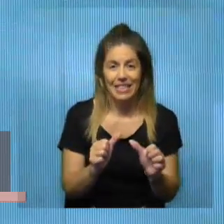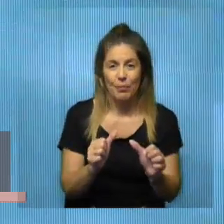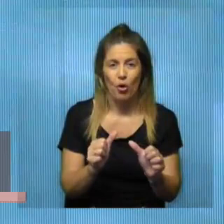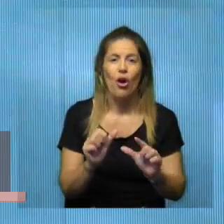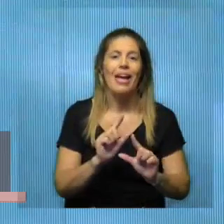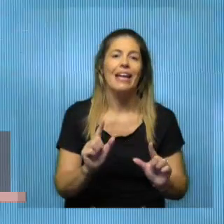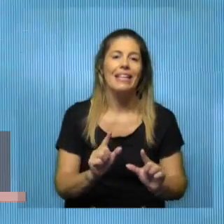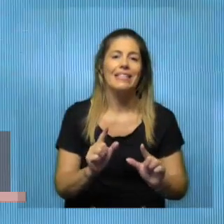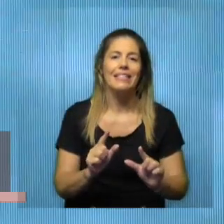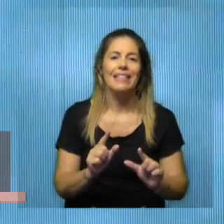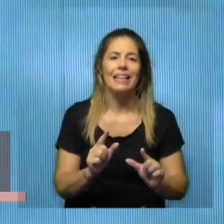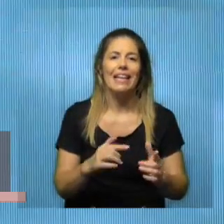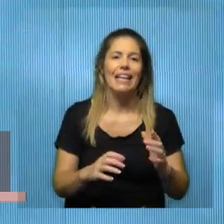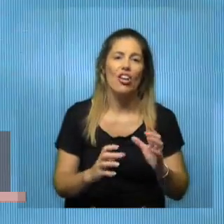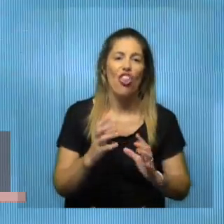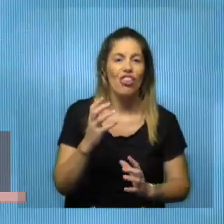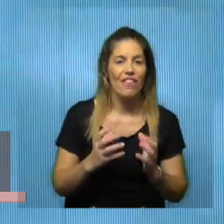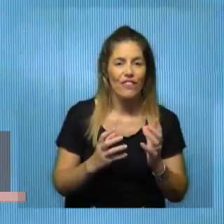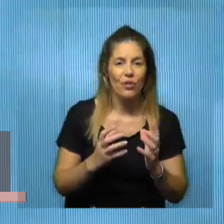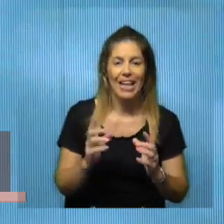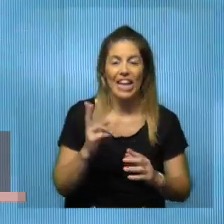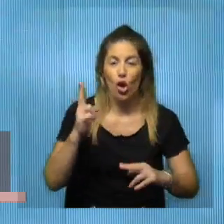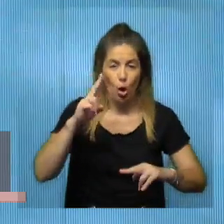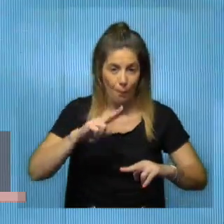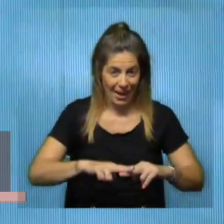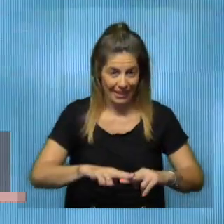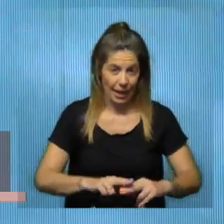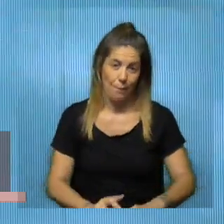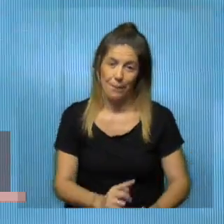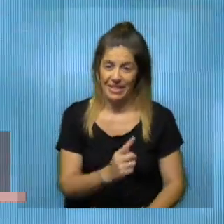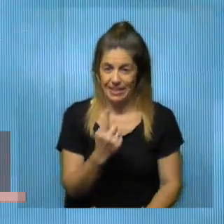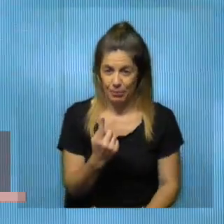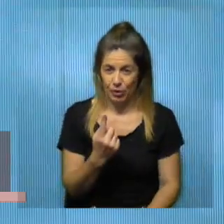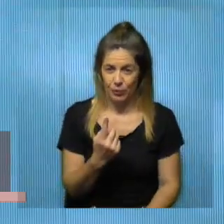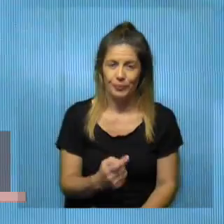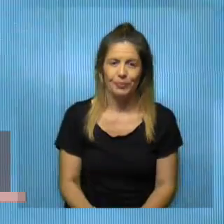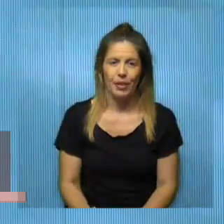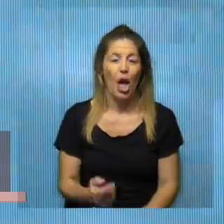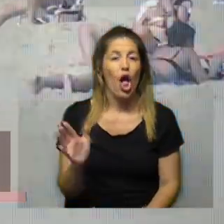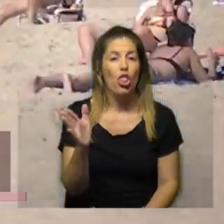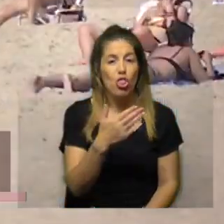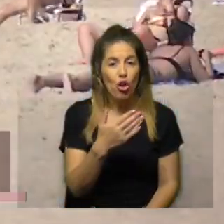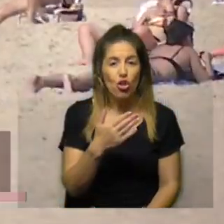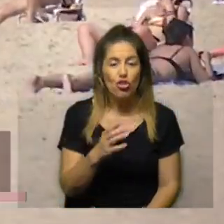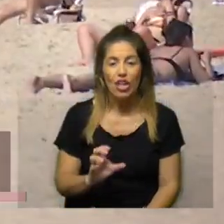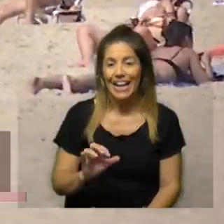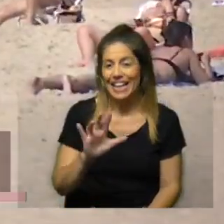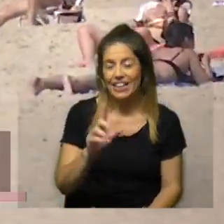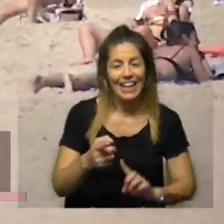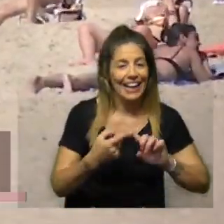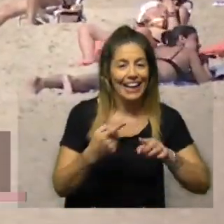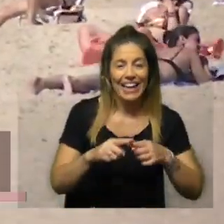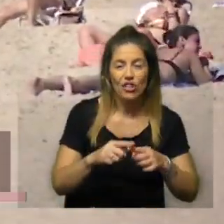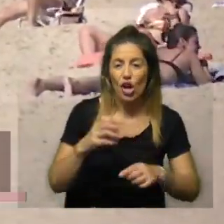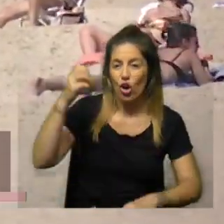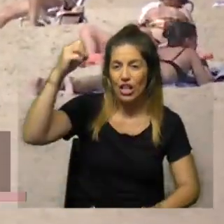desfigura, es el que no nos mata en principio. Entonces, pero todos estos tienen alta relación con el